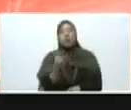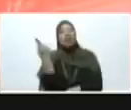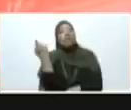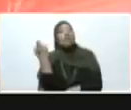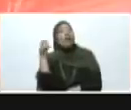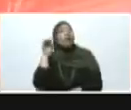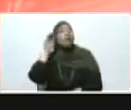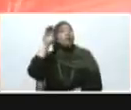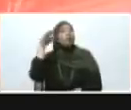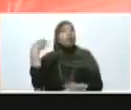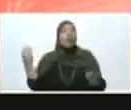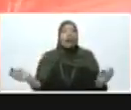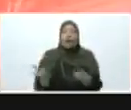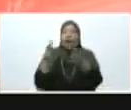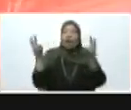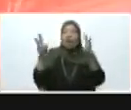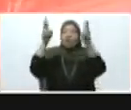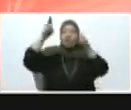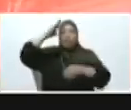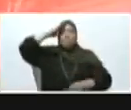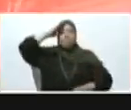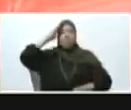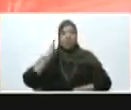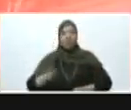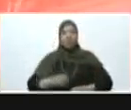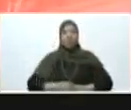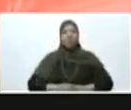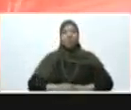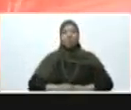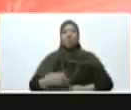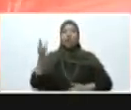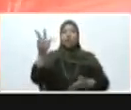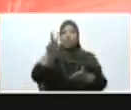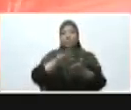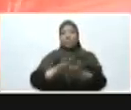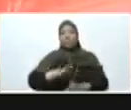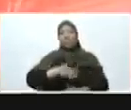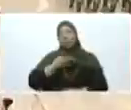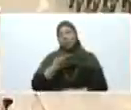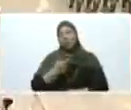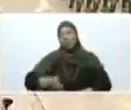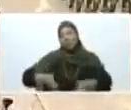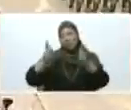faltan. ¡Que viva la Guardia Nacional Bolivariana! Autorizado, general.